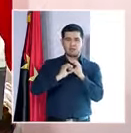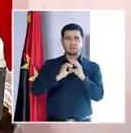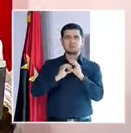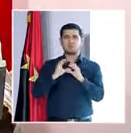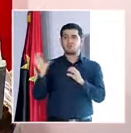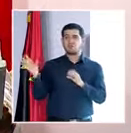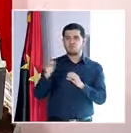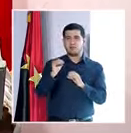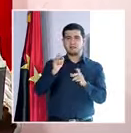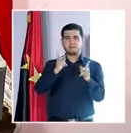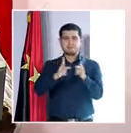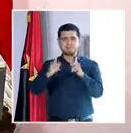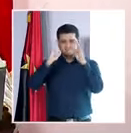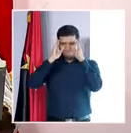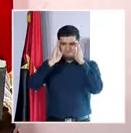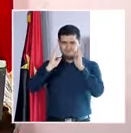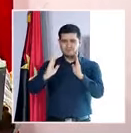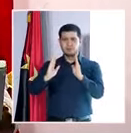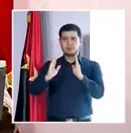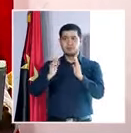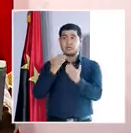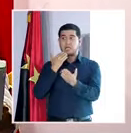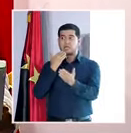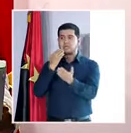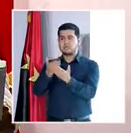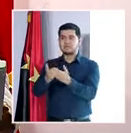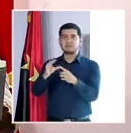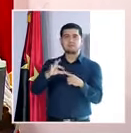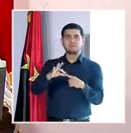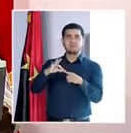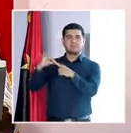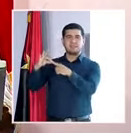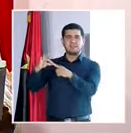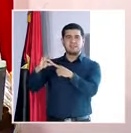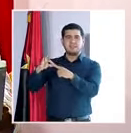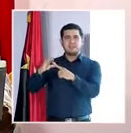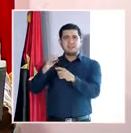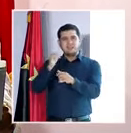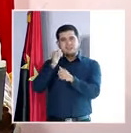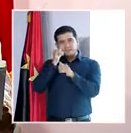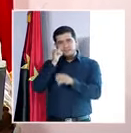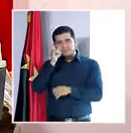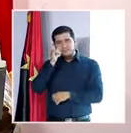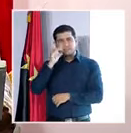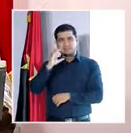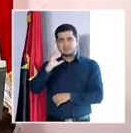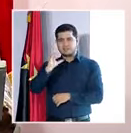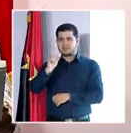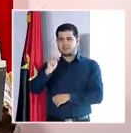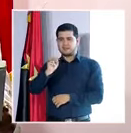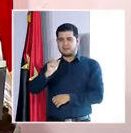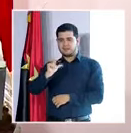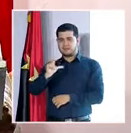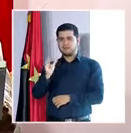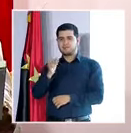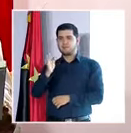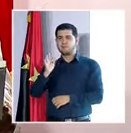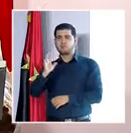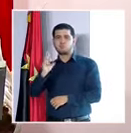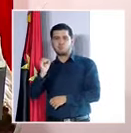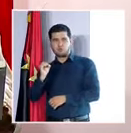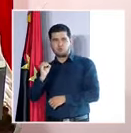un agradecimiento especial al canal TRO, Televisora Regional del Oriente, a